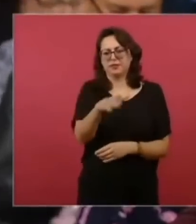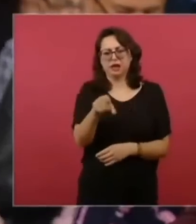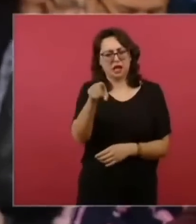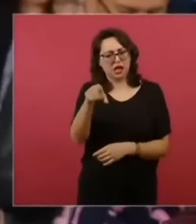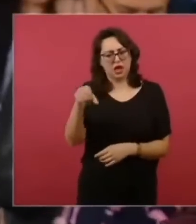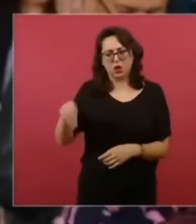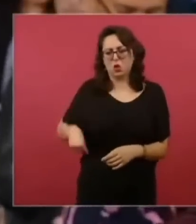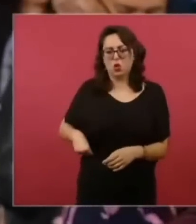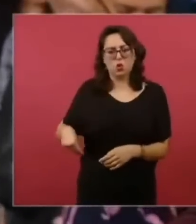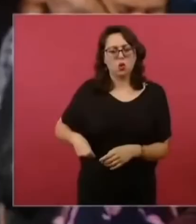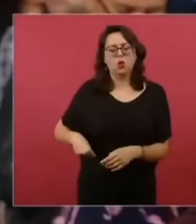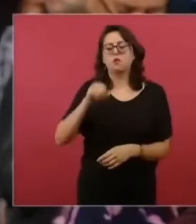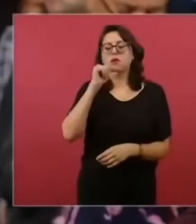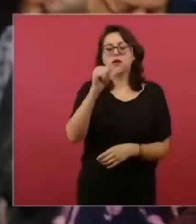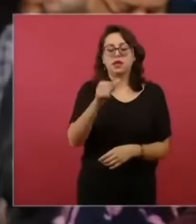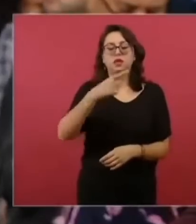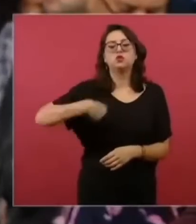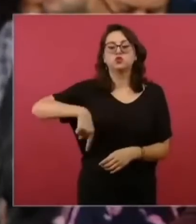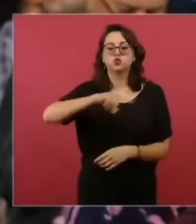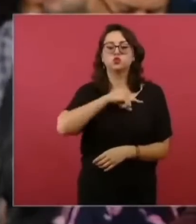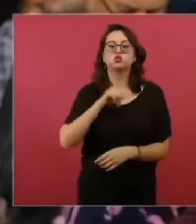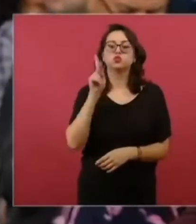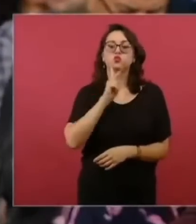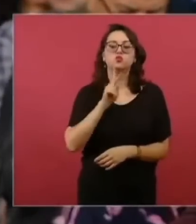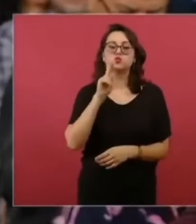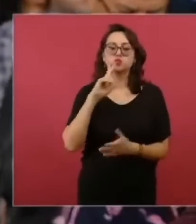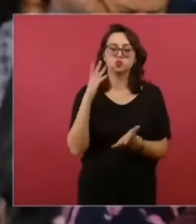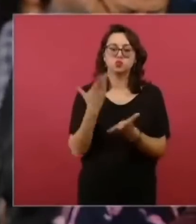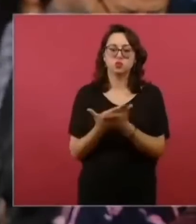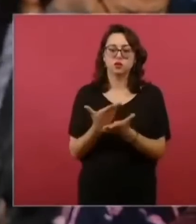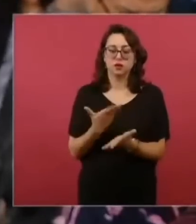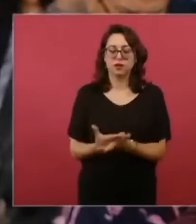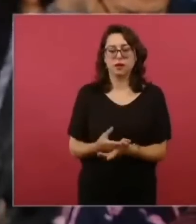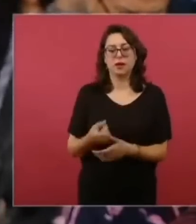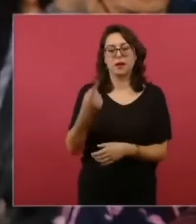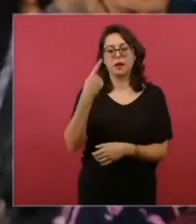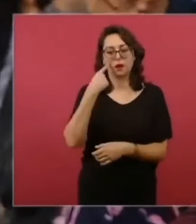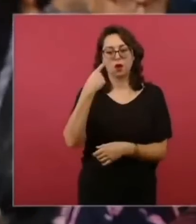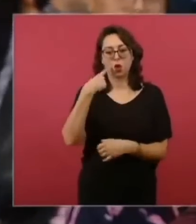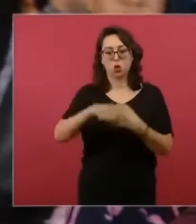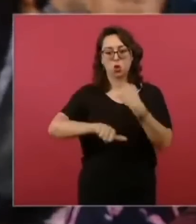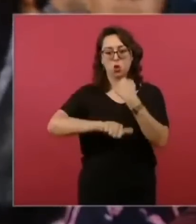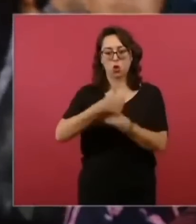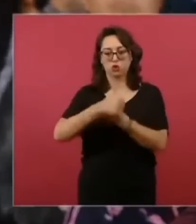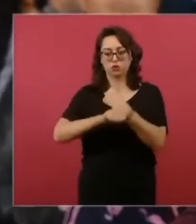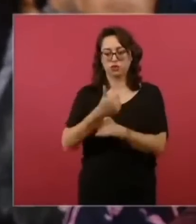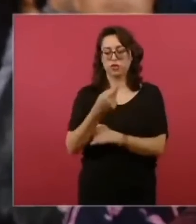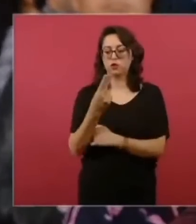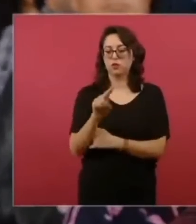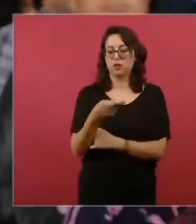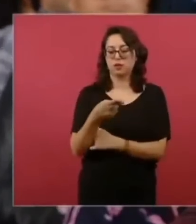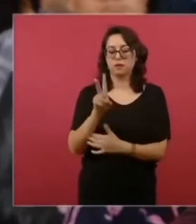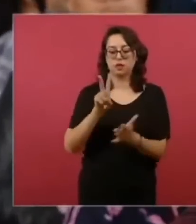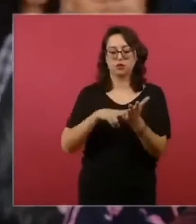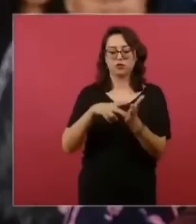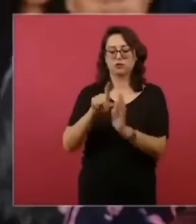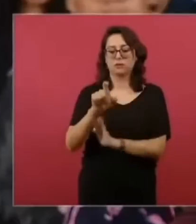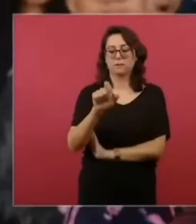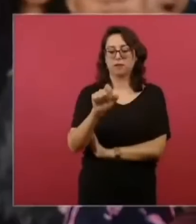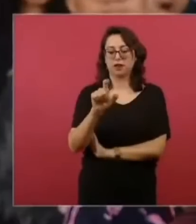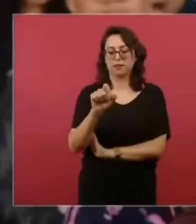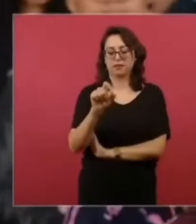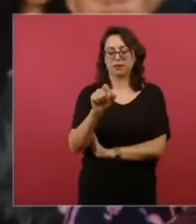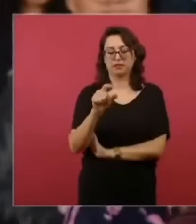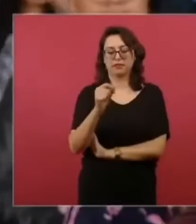pruebas, porque resulta que el 11 de noviembre del 2020 llegan a una construcción que